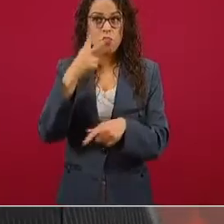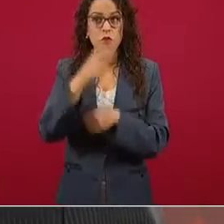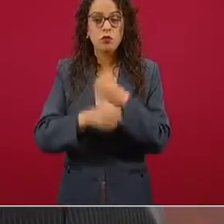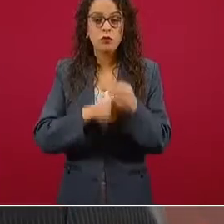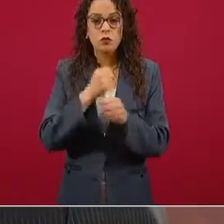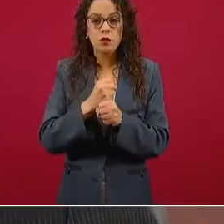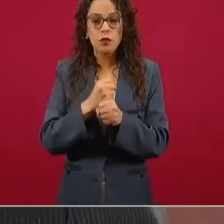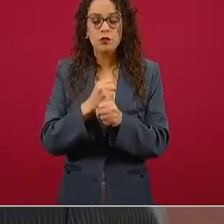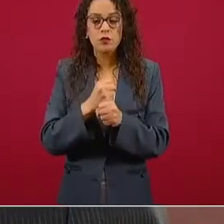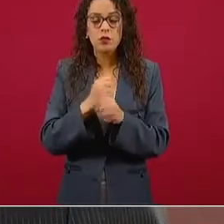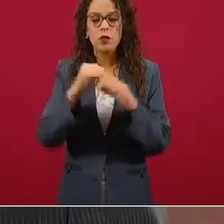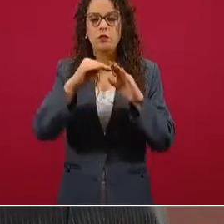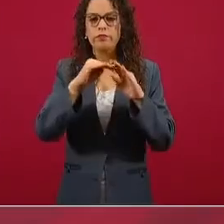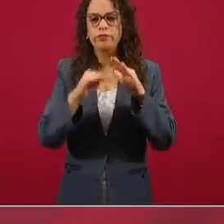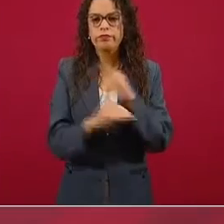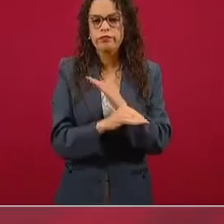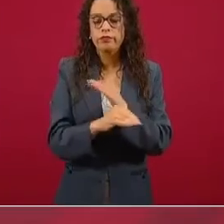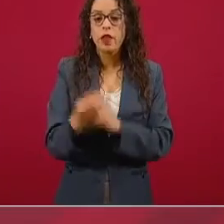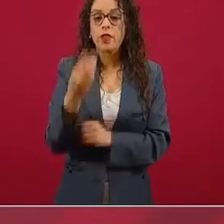3%,